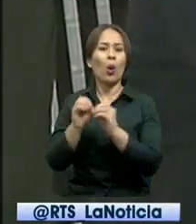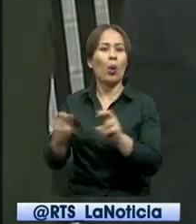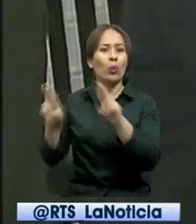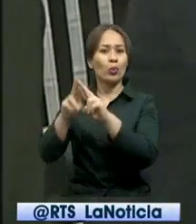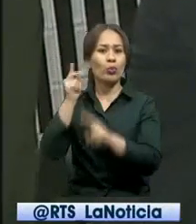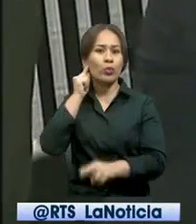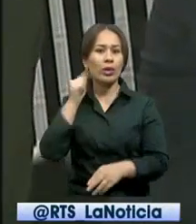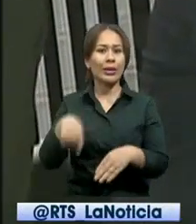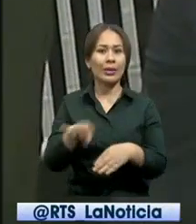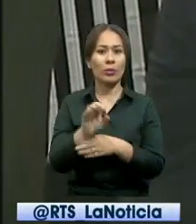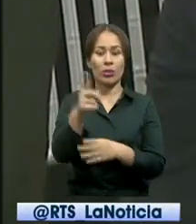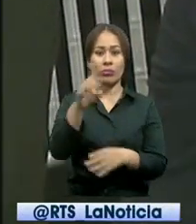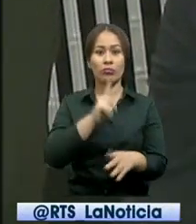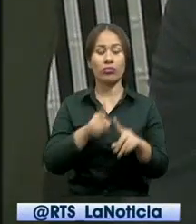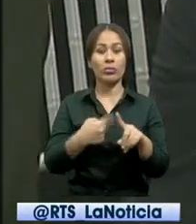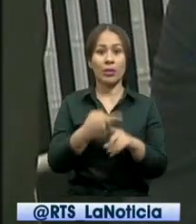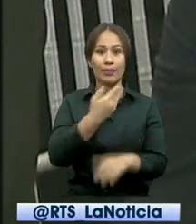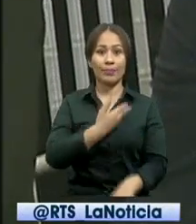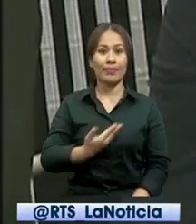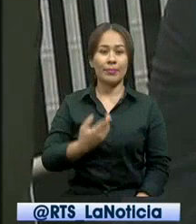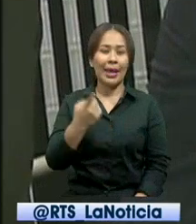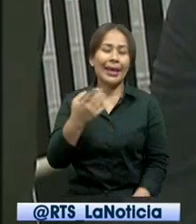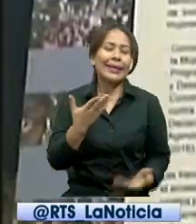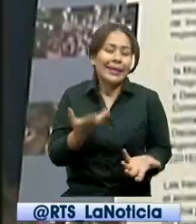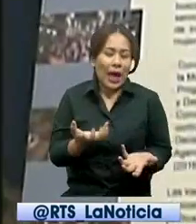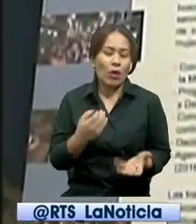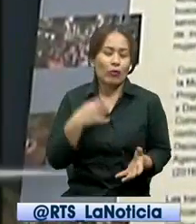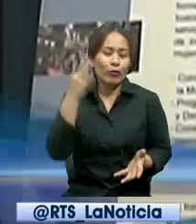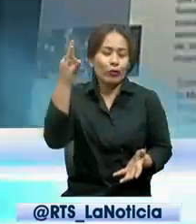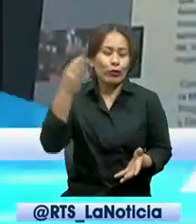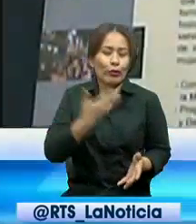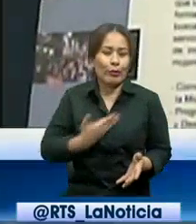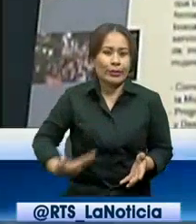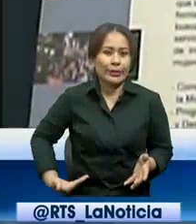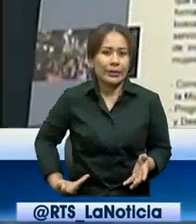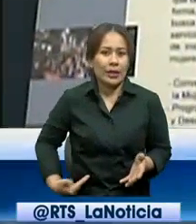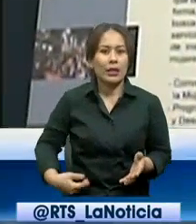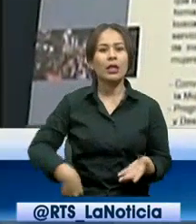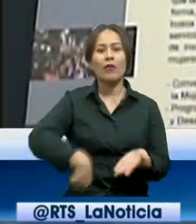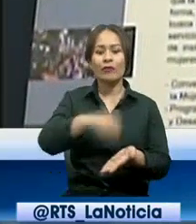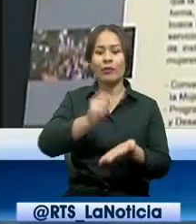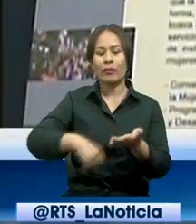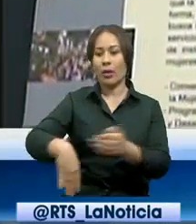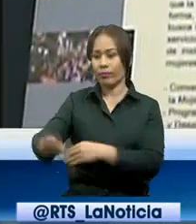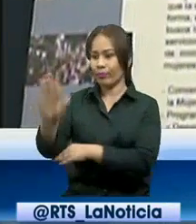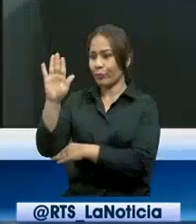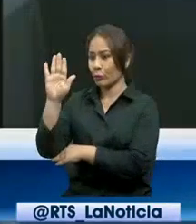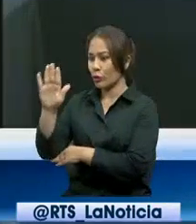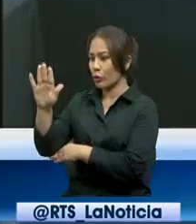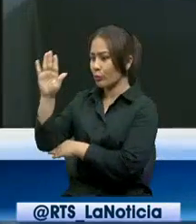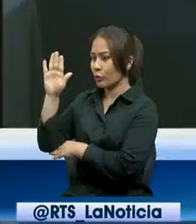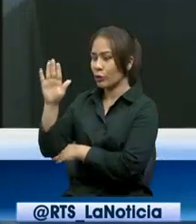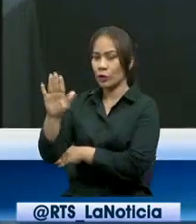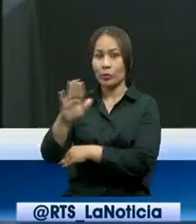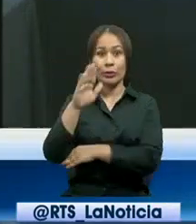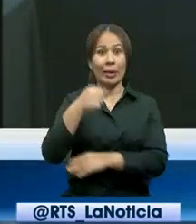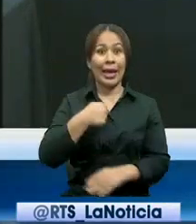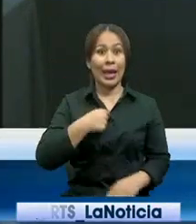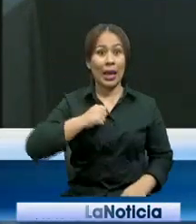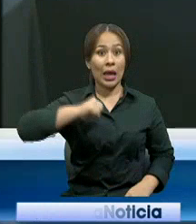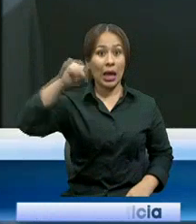Ecuador, en donde el candidato presidencial por Creo, Guillermo Lasso, firmó varios acuerdos de compromiso que deberá cumplirlos de